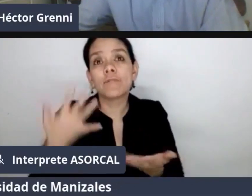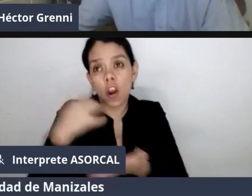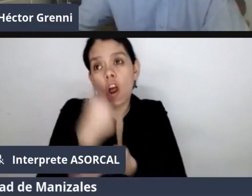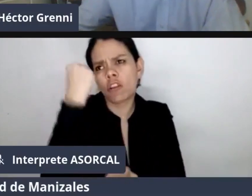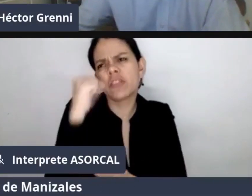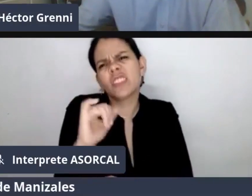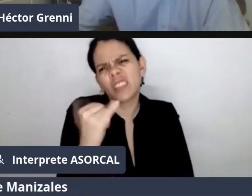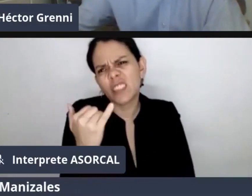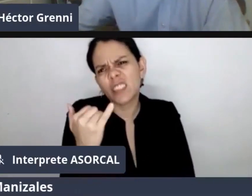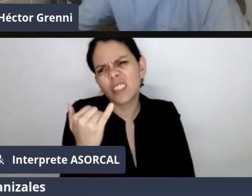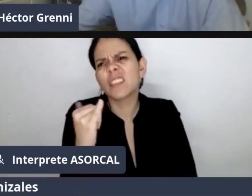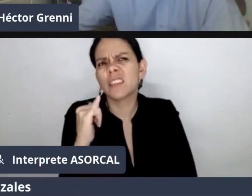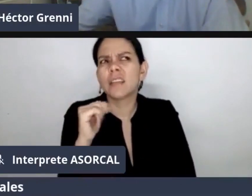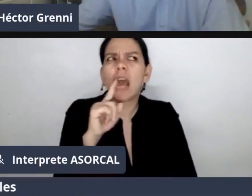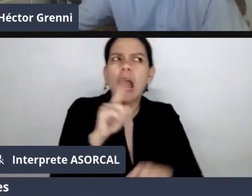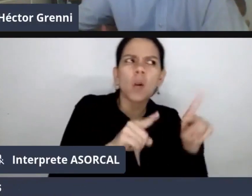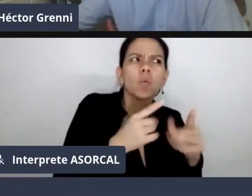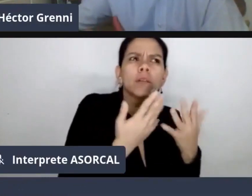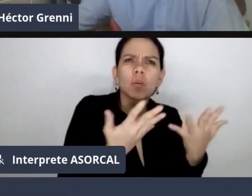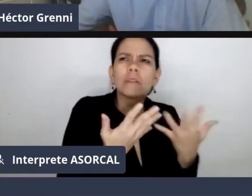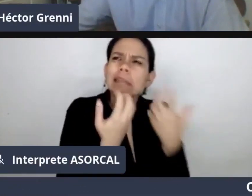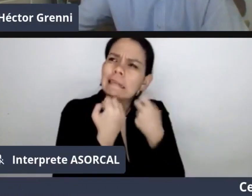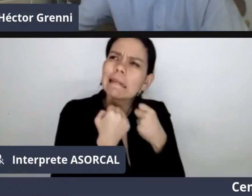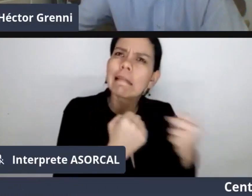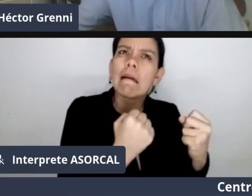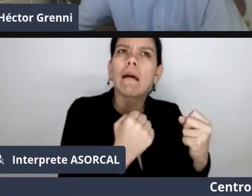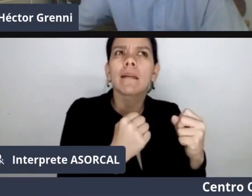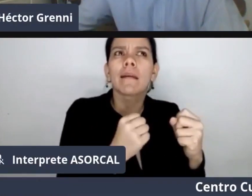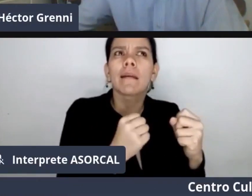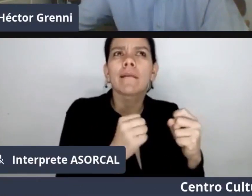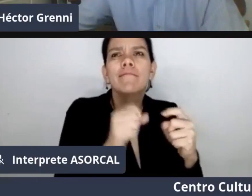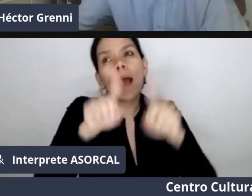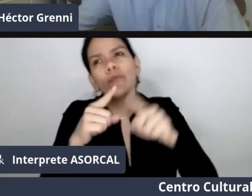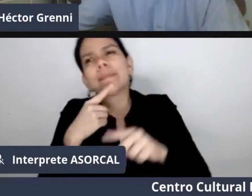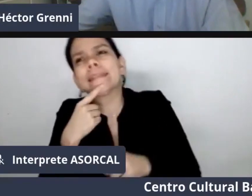Y algunas dificultades. La última dificultad